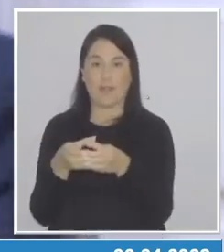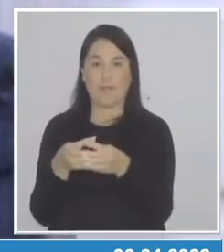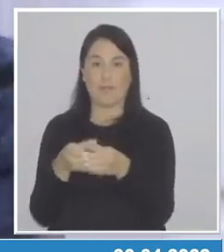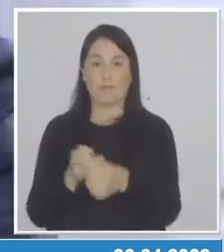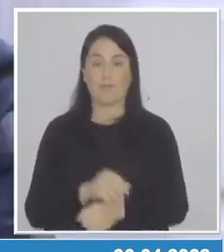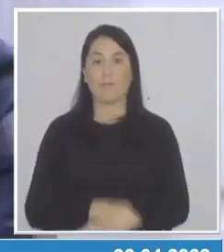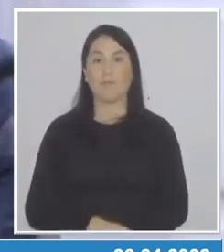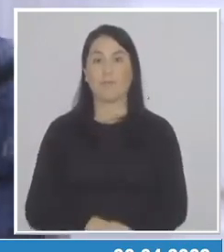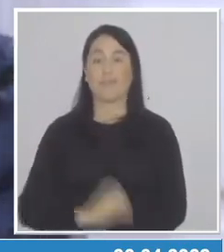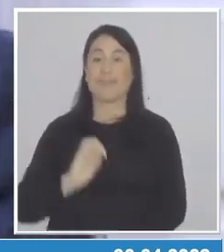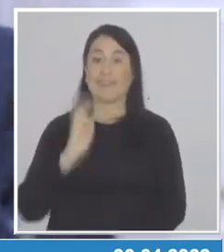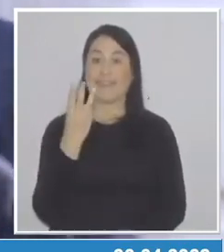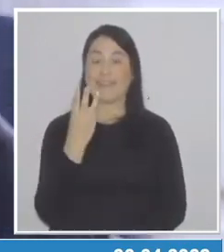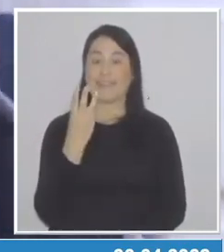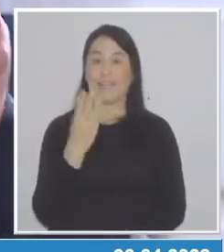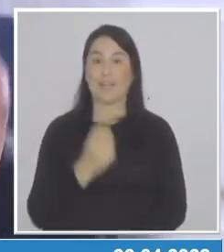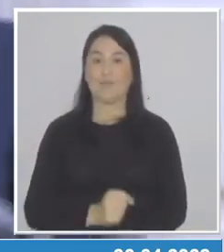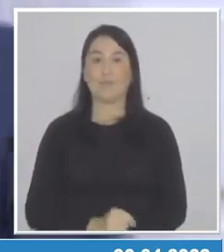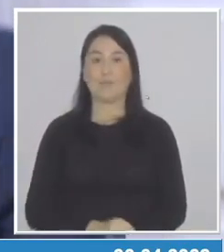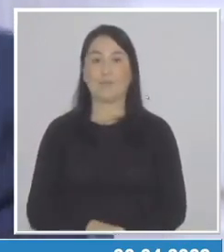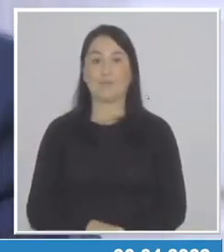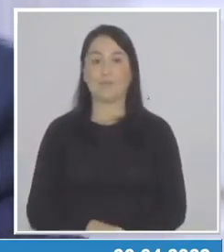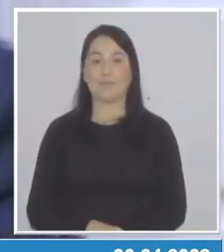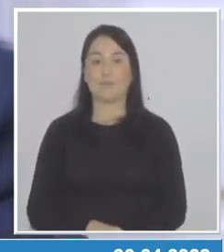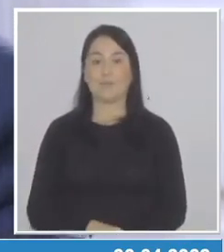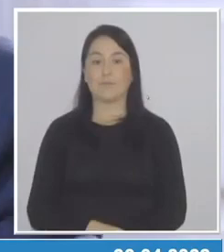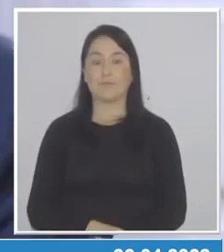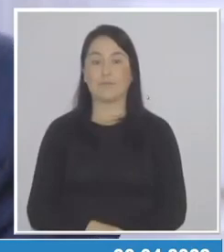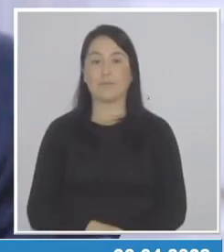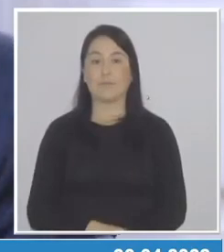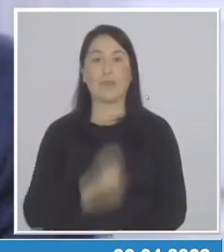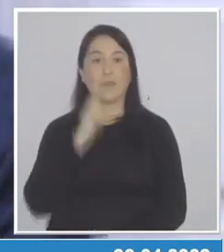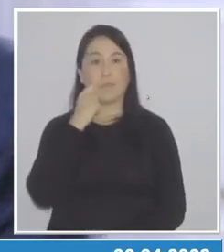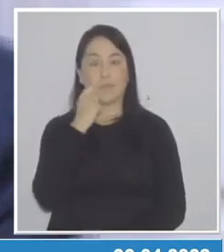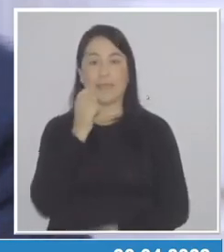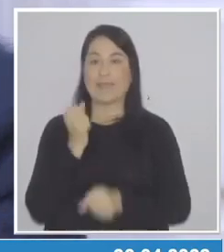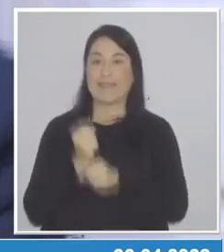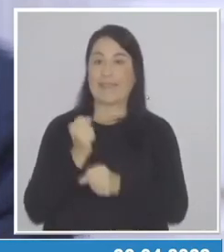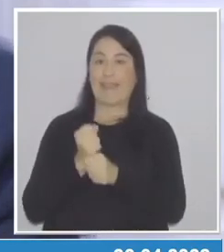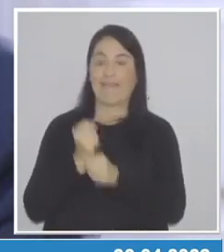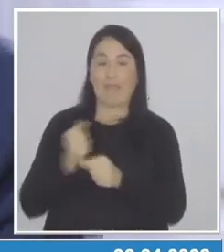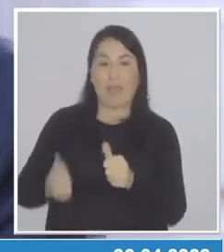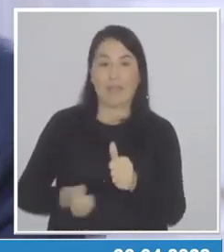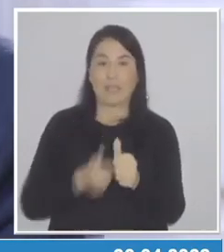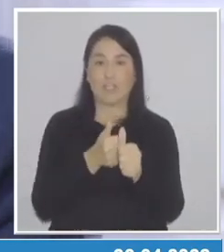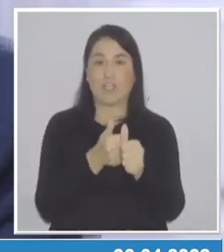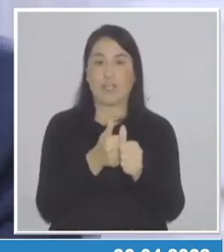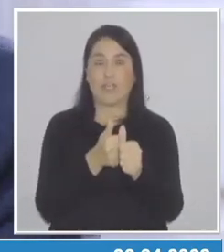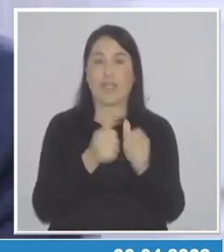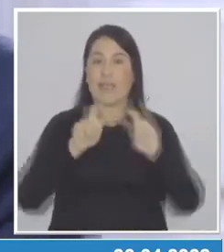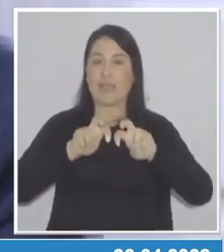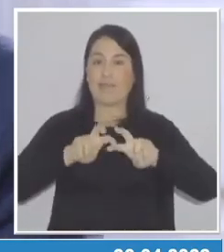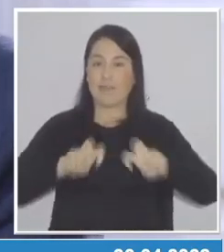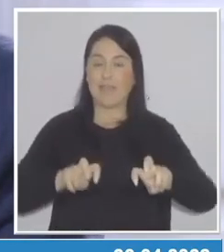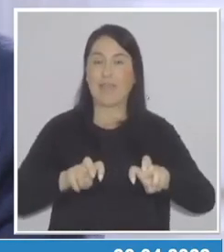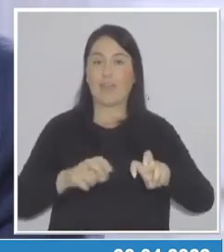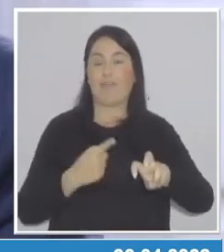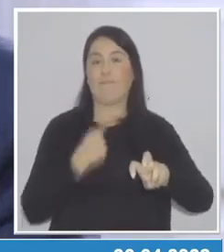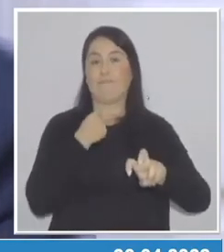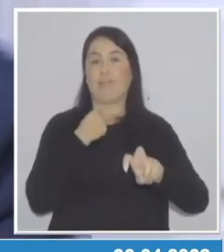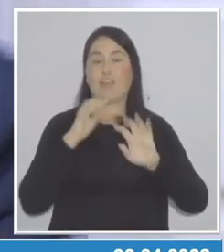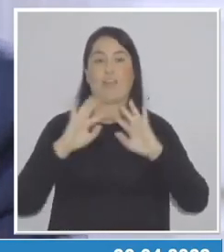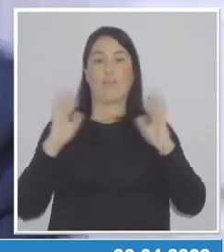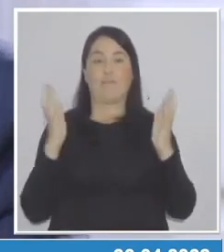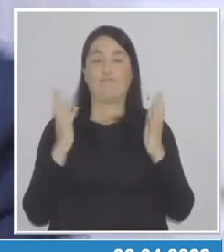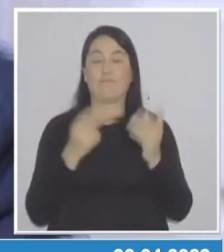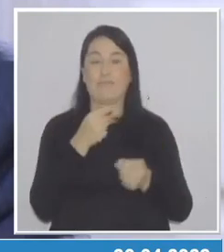En tercer término, refiriéndonos a la función de asesoría en materia de análisis de impacto financiero y regulatorio de